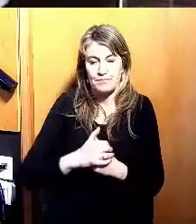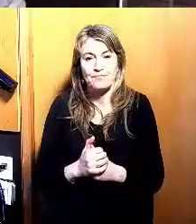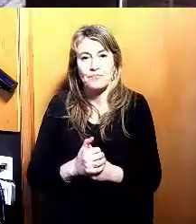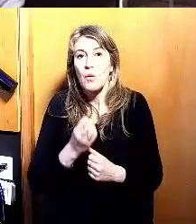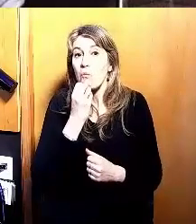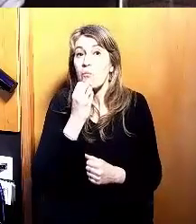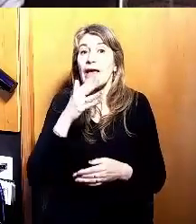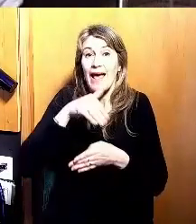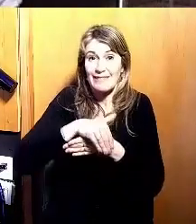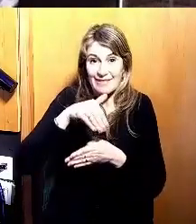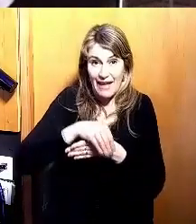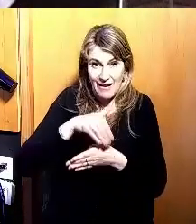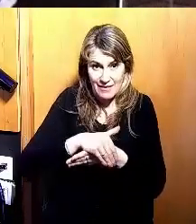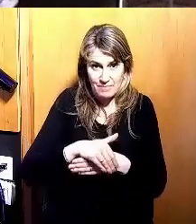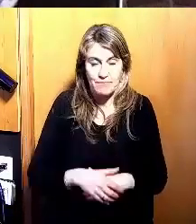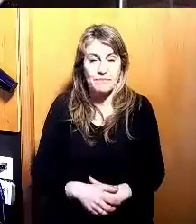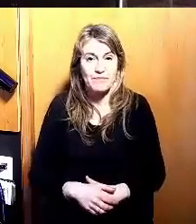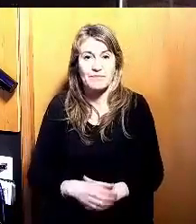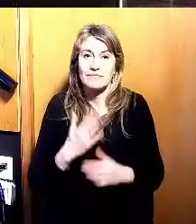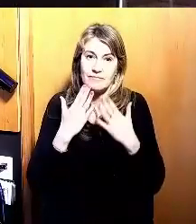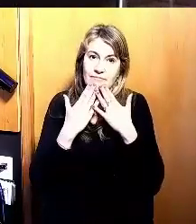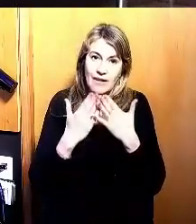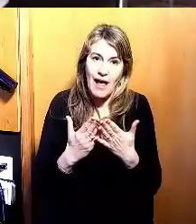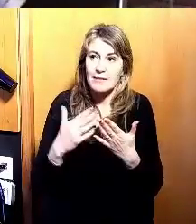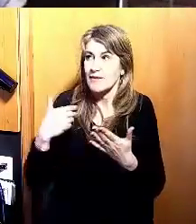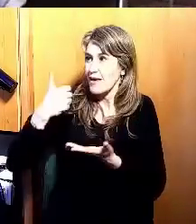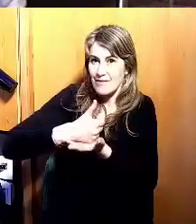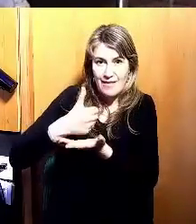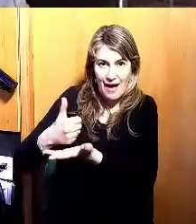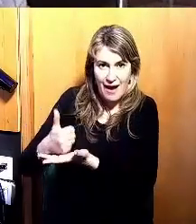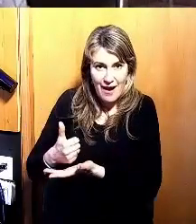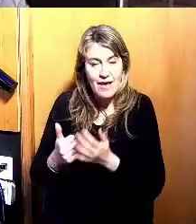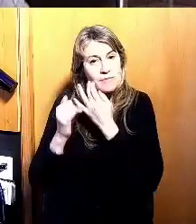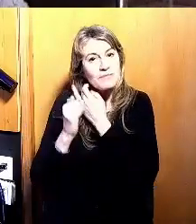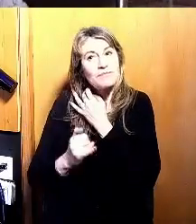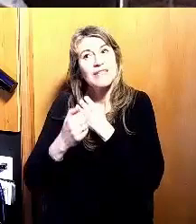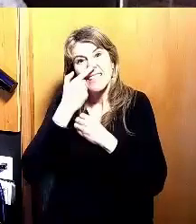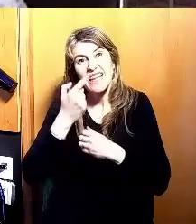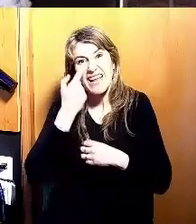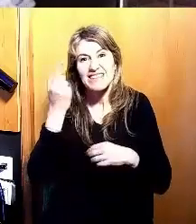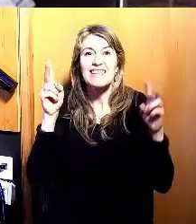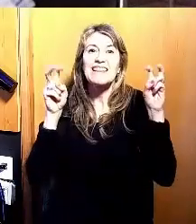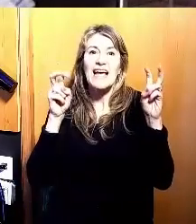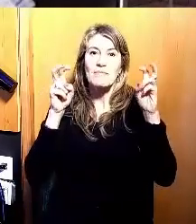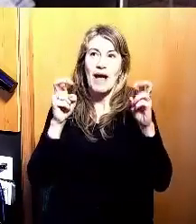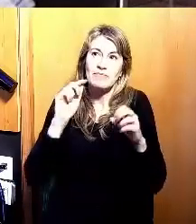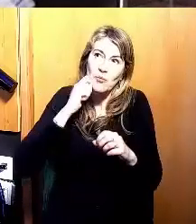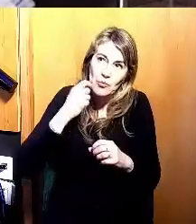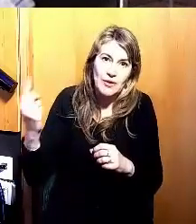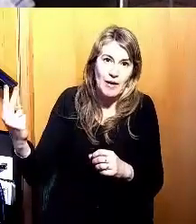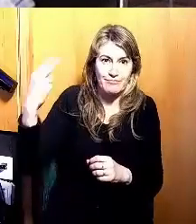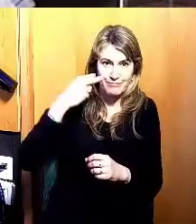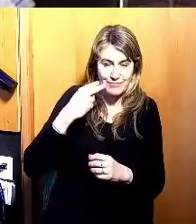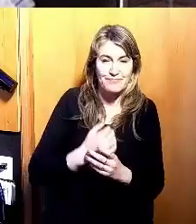Bueno, buenas tardes. Muchas gracias por estar acá y por el interés en el tema. Hoy me